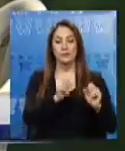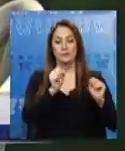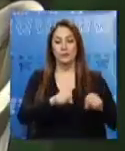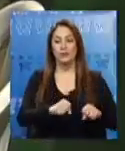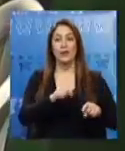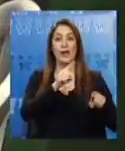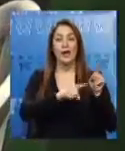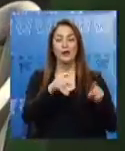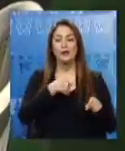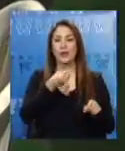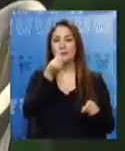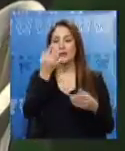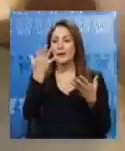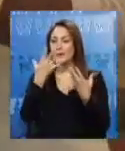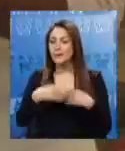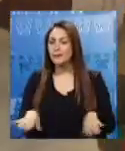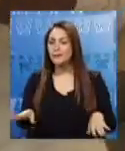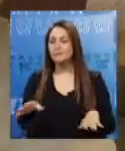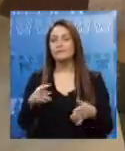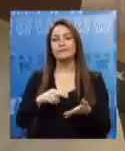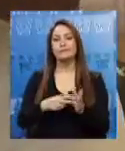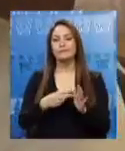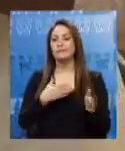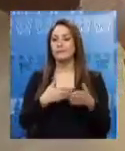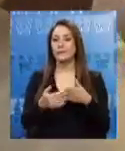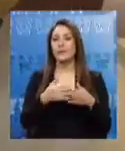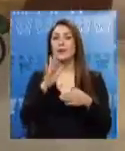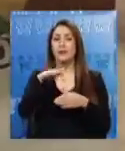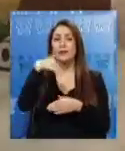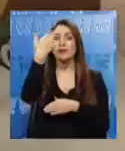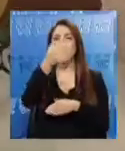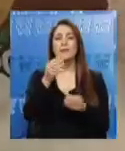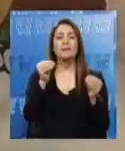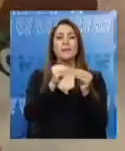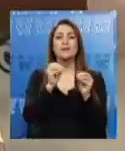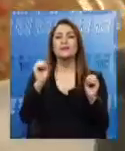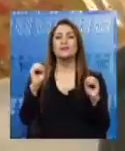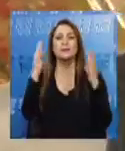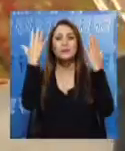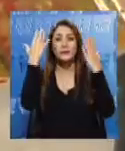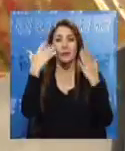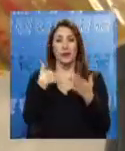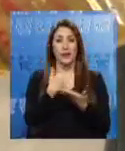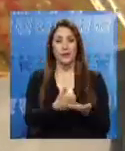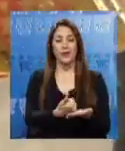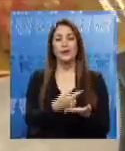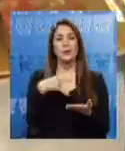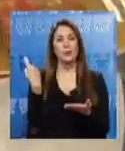quedaron sin probar la comida que se ofrecía, por lo que pidieron que se organice otro festival, no solo para ayudar, sino